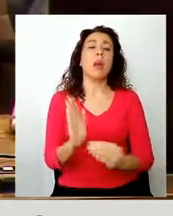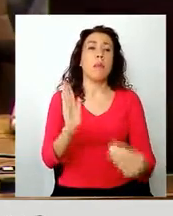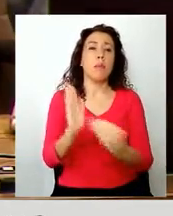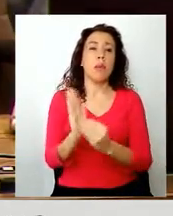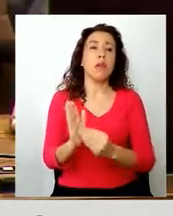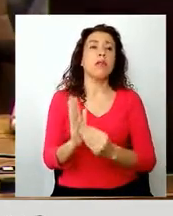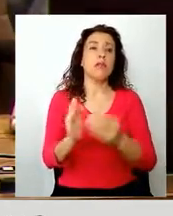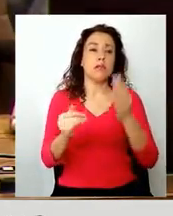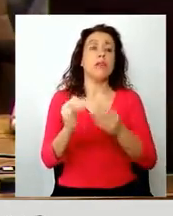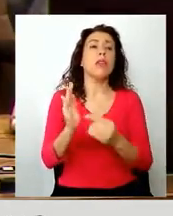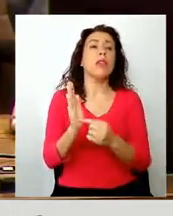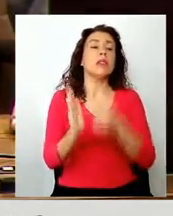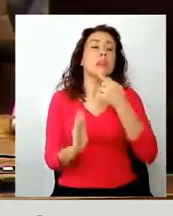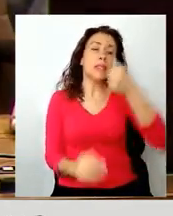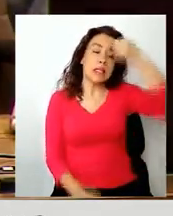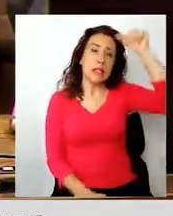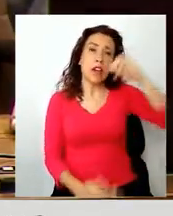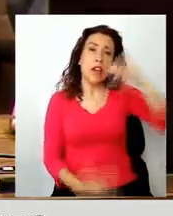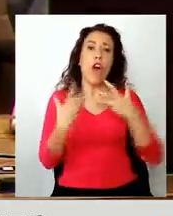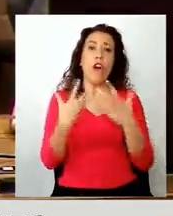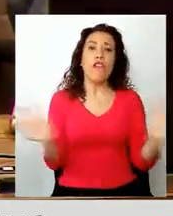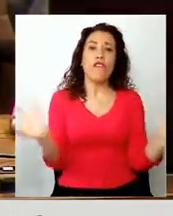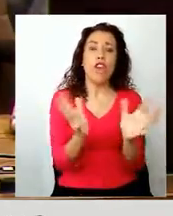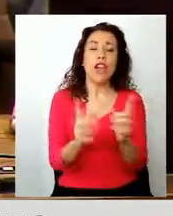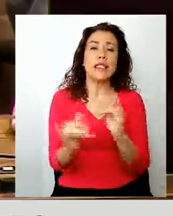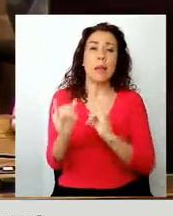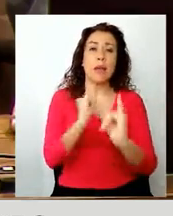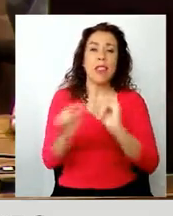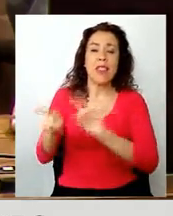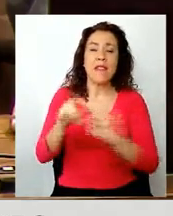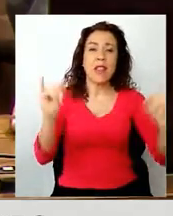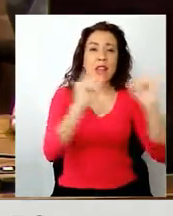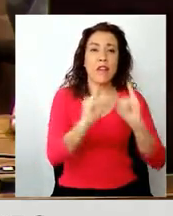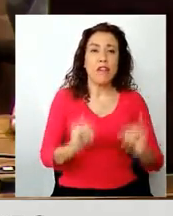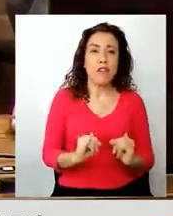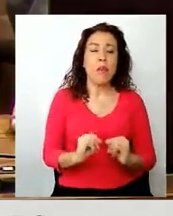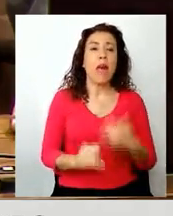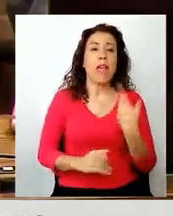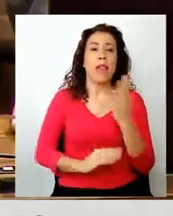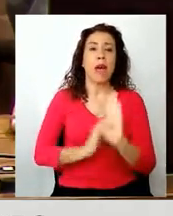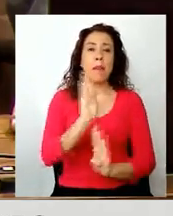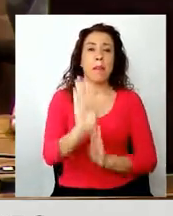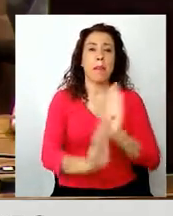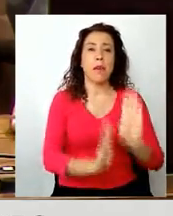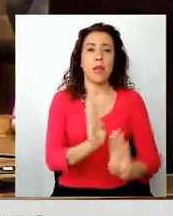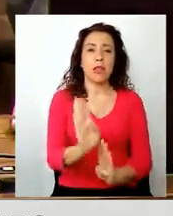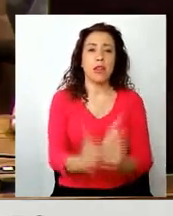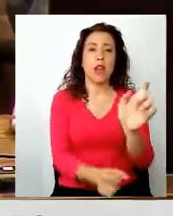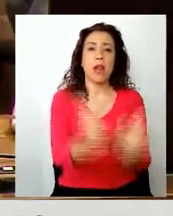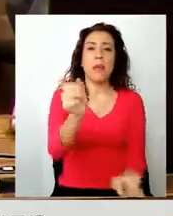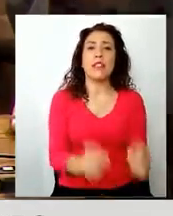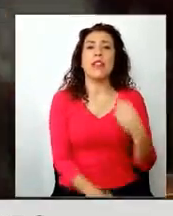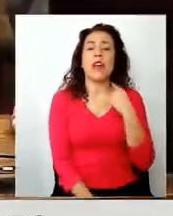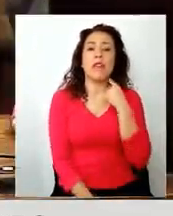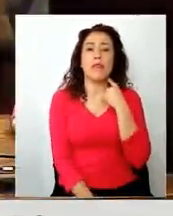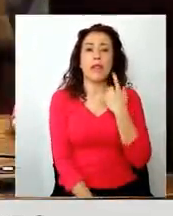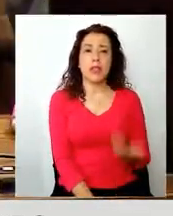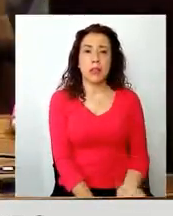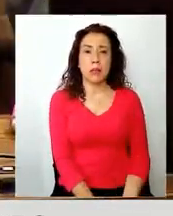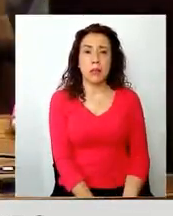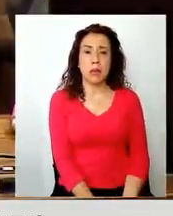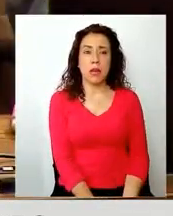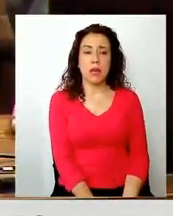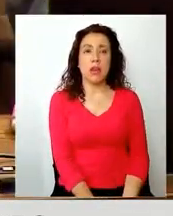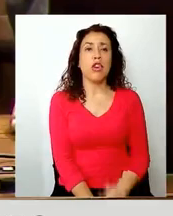sanciona la violencia digital en sus diversas formas y otorga protección a las víctimas de la misma boletín